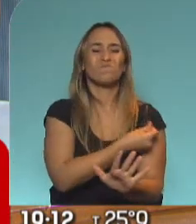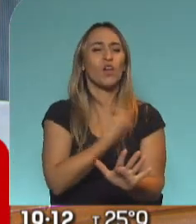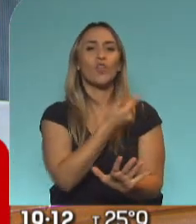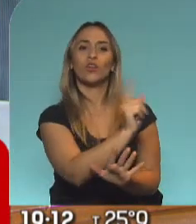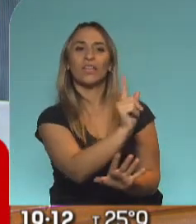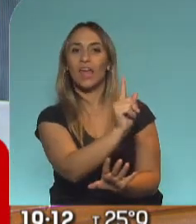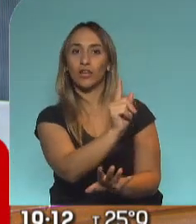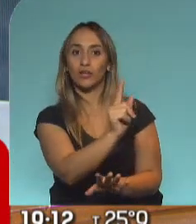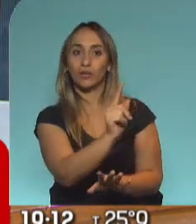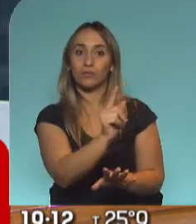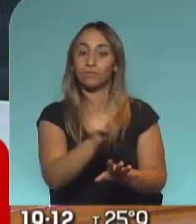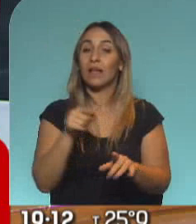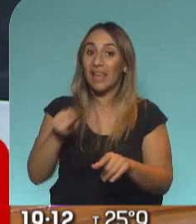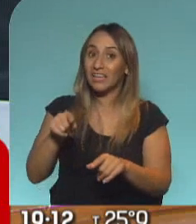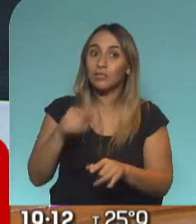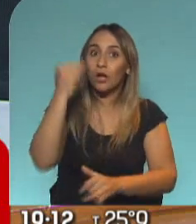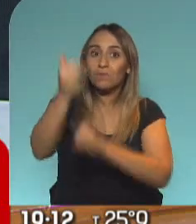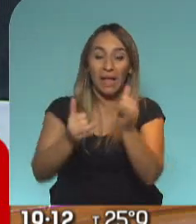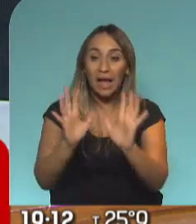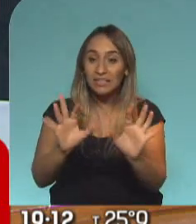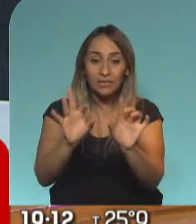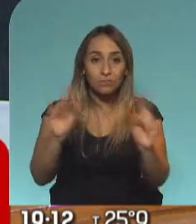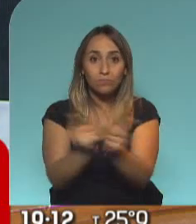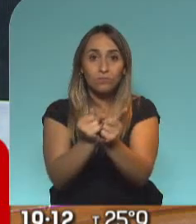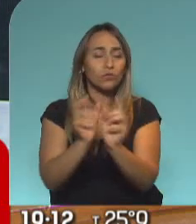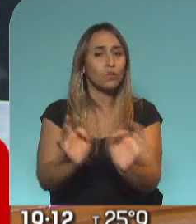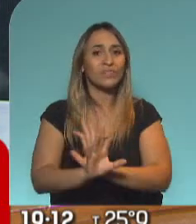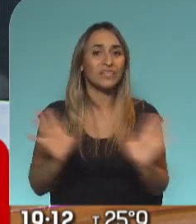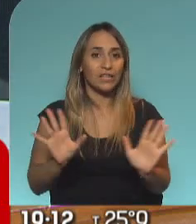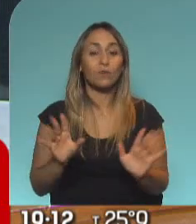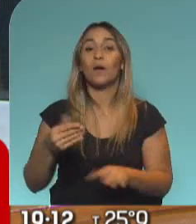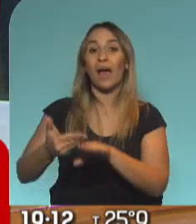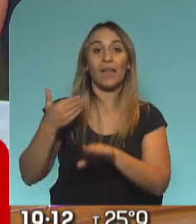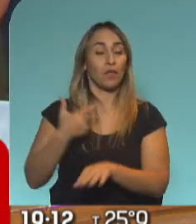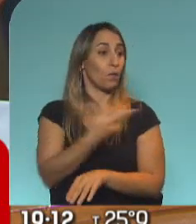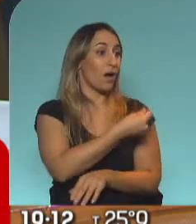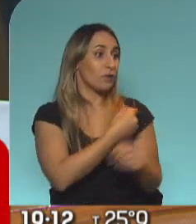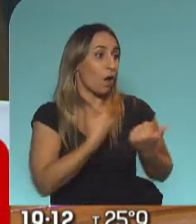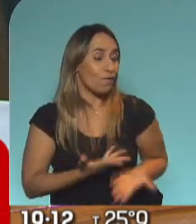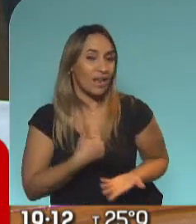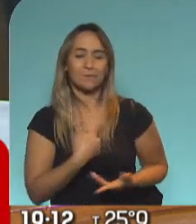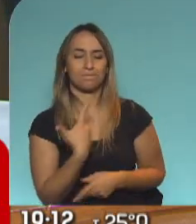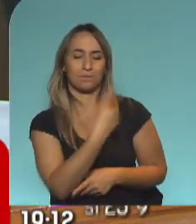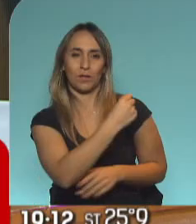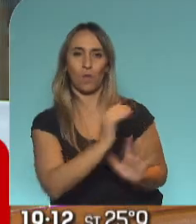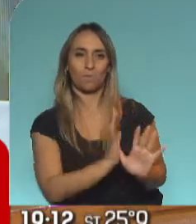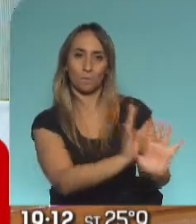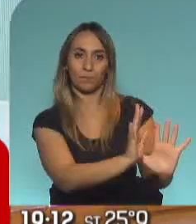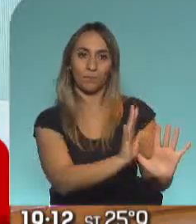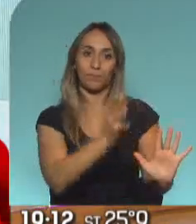hubiera sido inclusive hasta mejor todavía, porque había rechazado la vacunación, esta suerte de